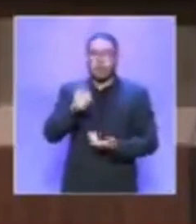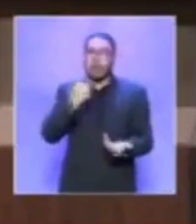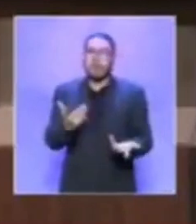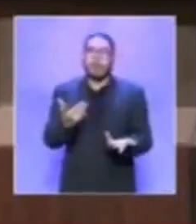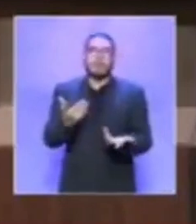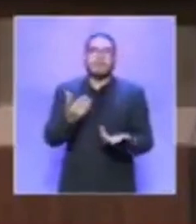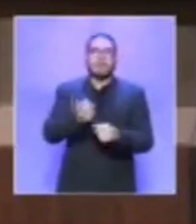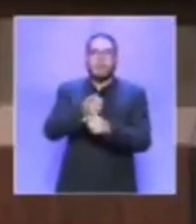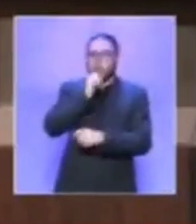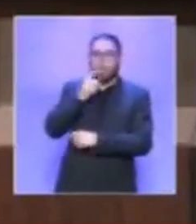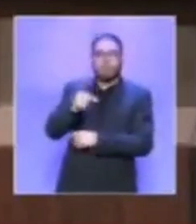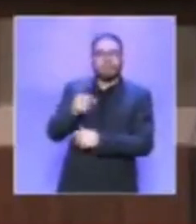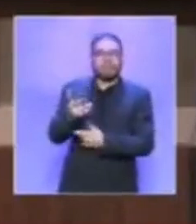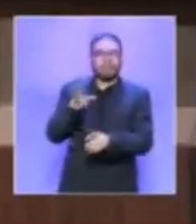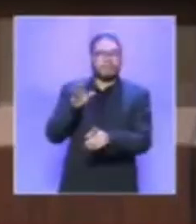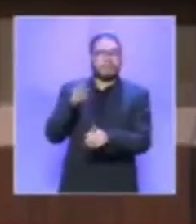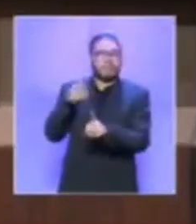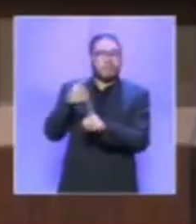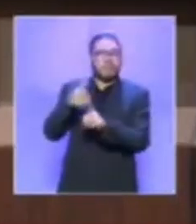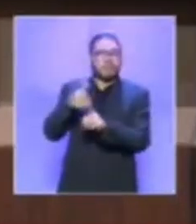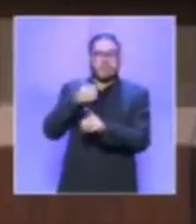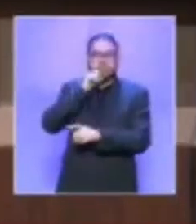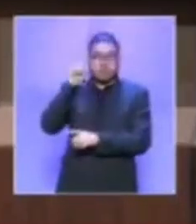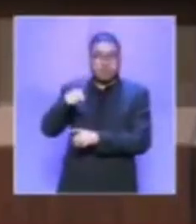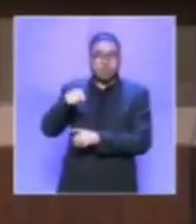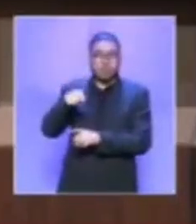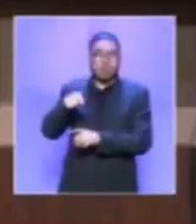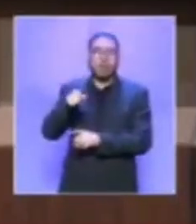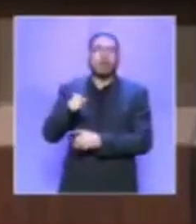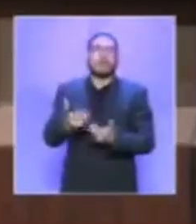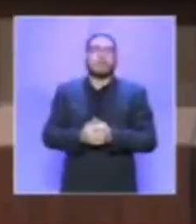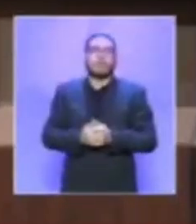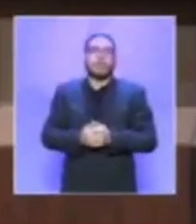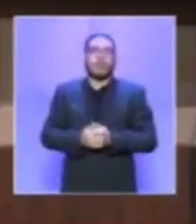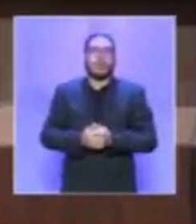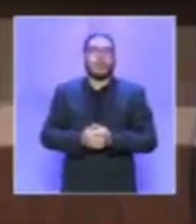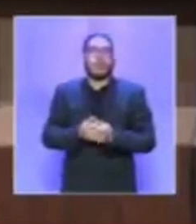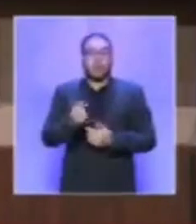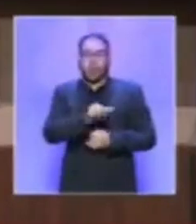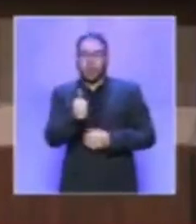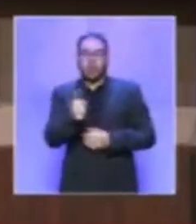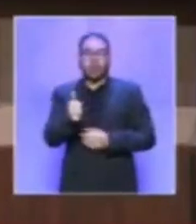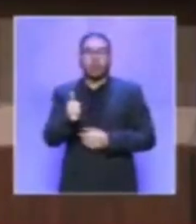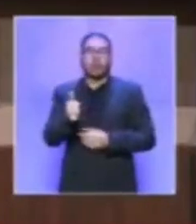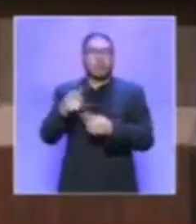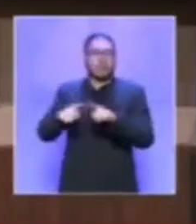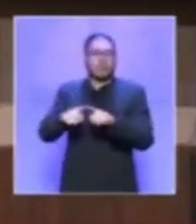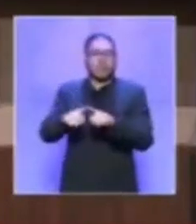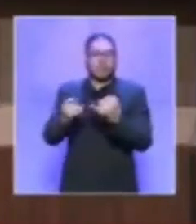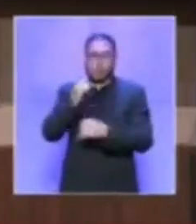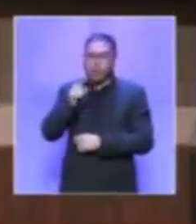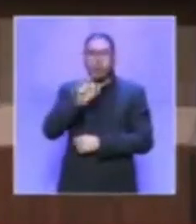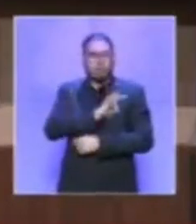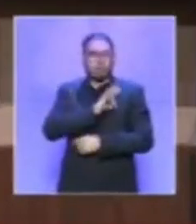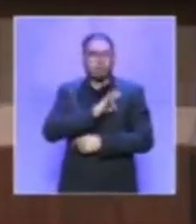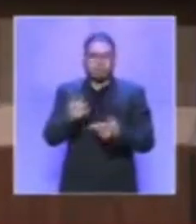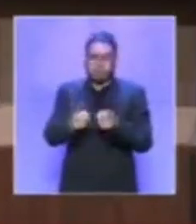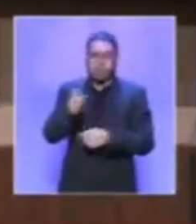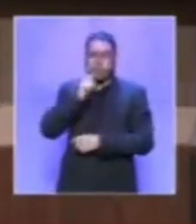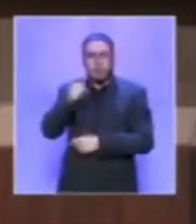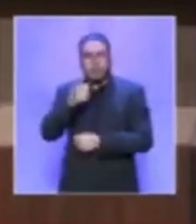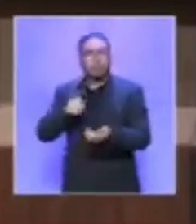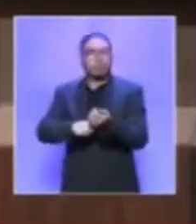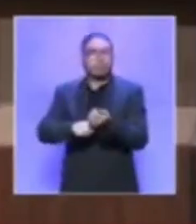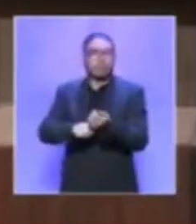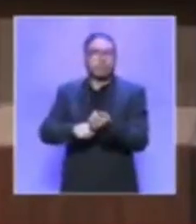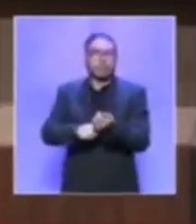la posibilidad de contender respecto a un mismo cargo, sino precisamente por uno distinto con facultades disímiles, aunque